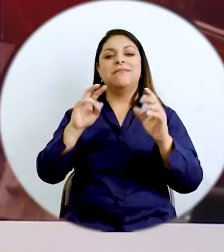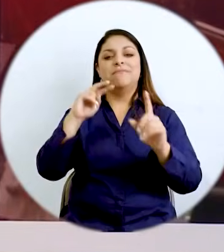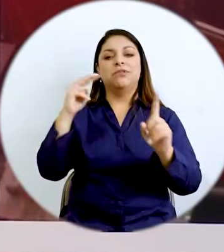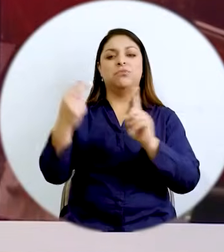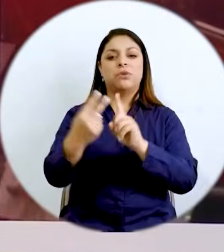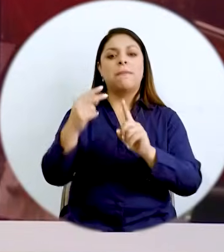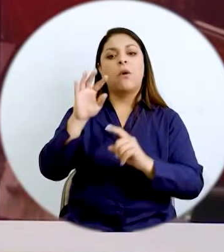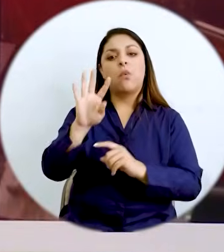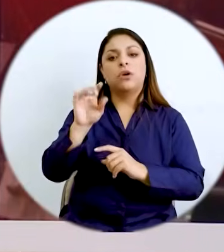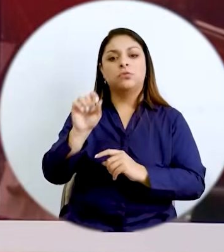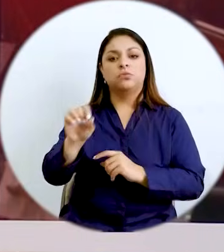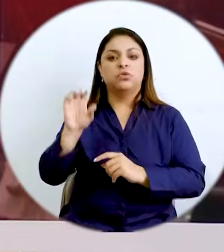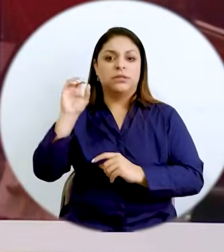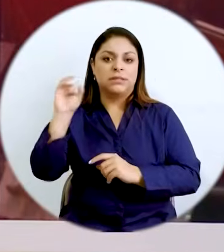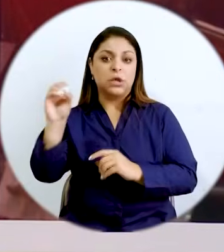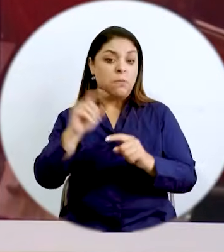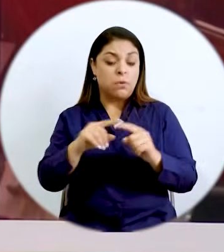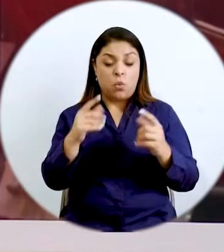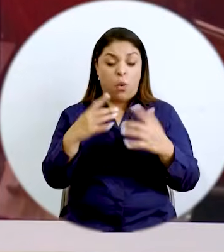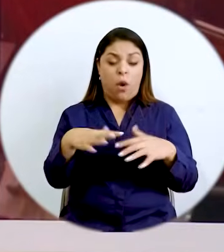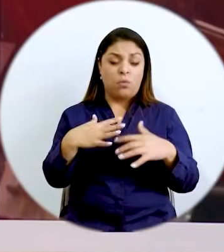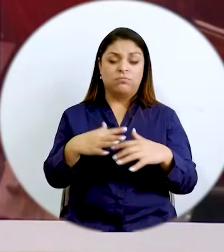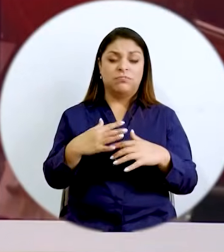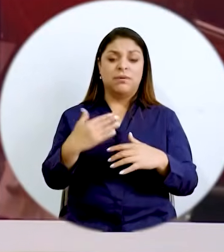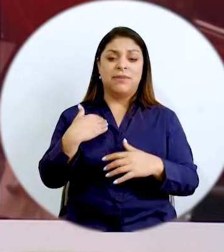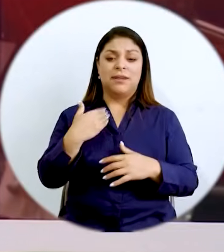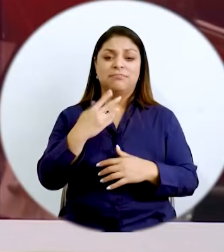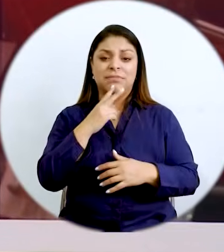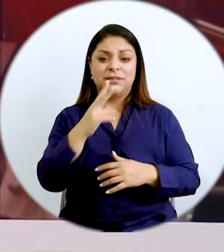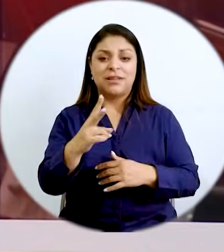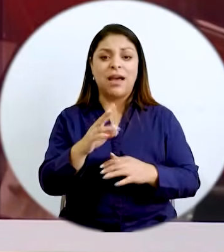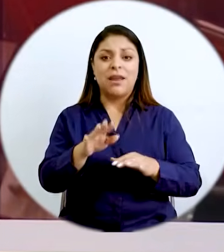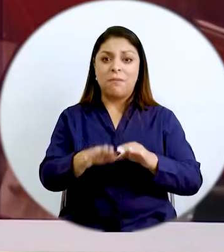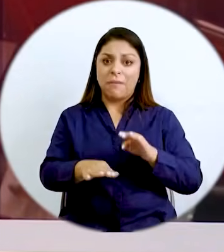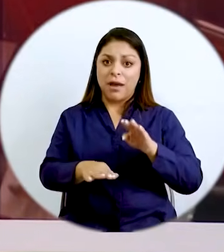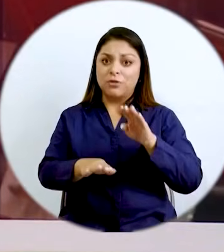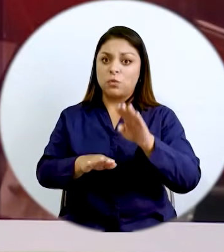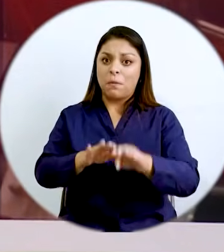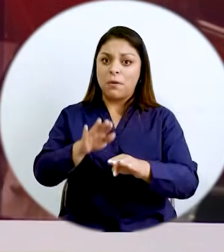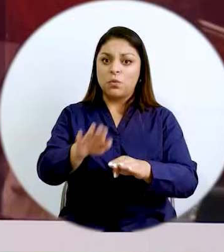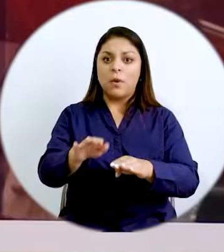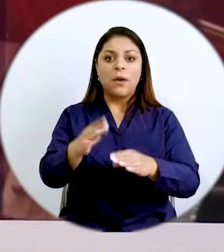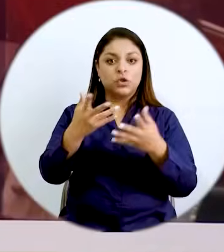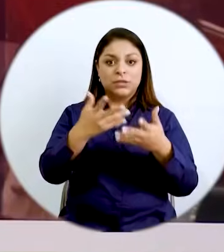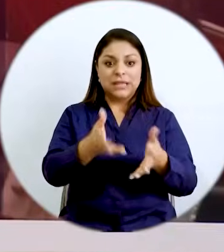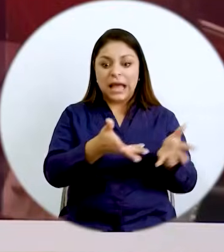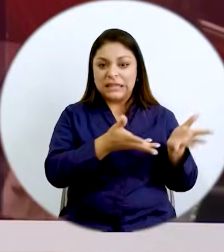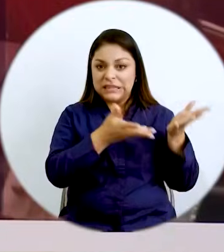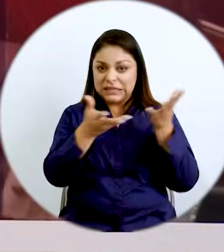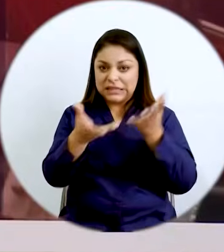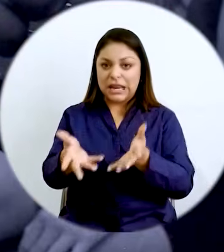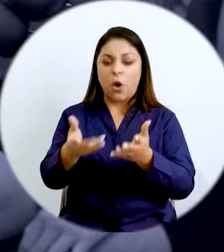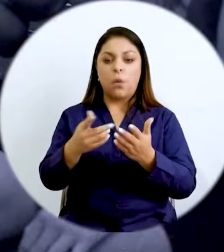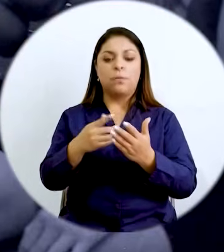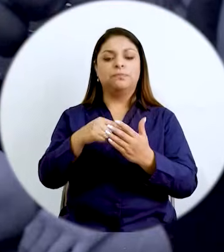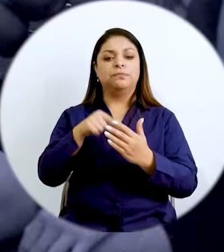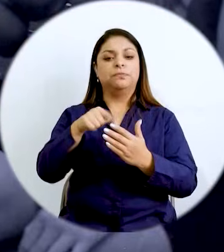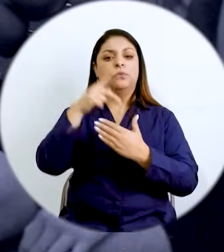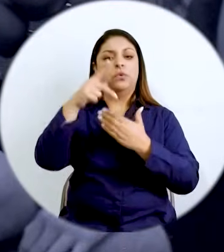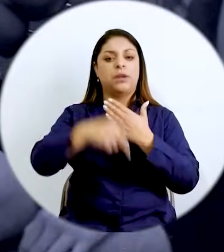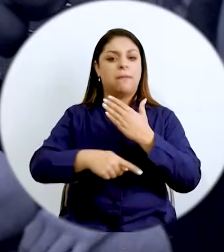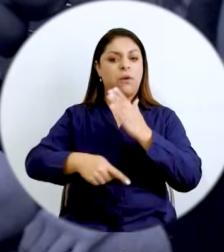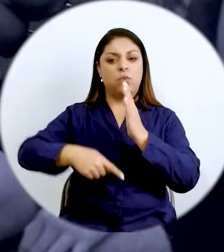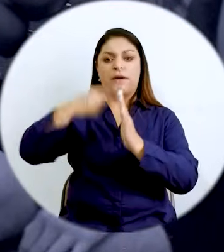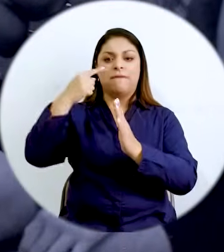salto tremendo para esas fincas que querían hacer un paso adicional, que es consulta todos los días del programa. Una de esas fincas que